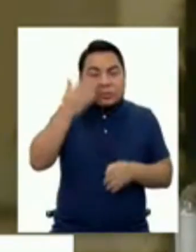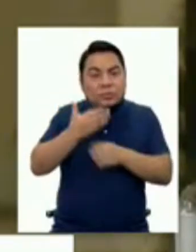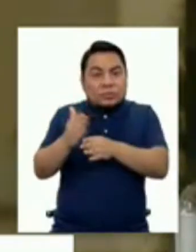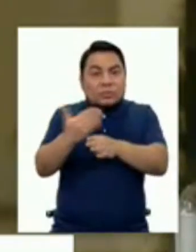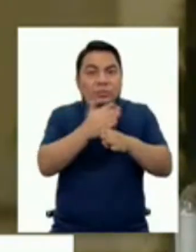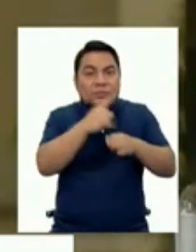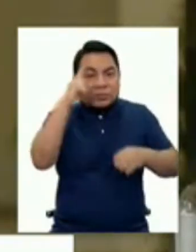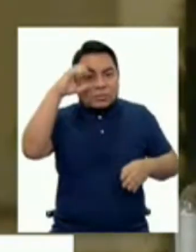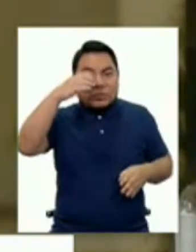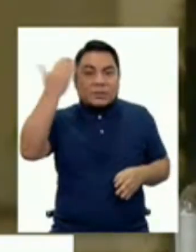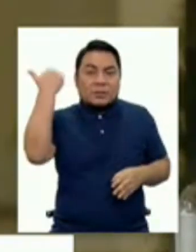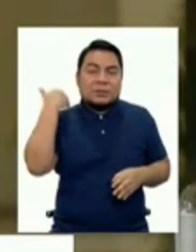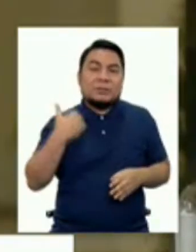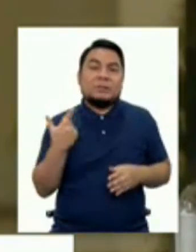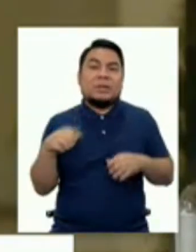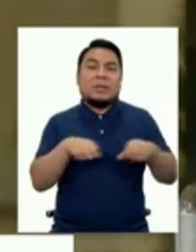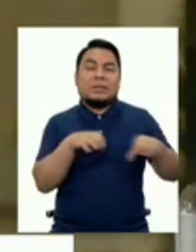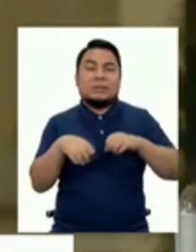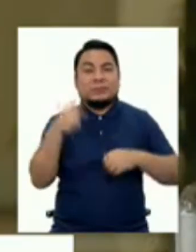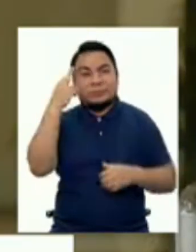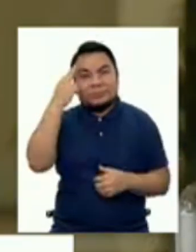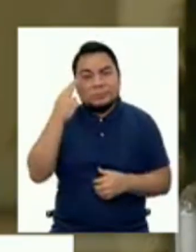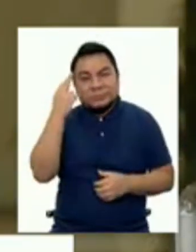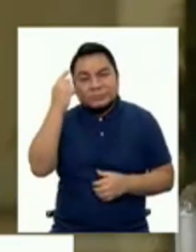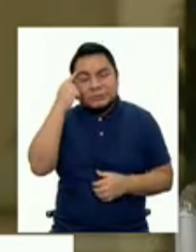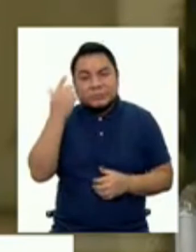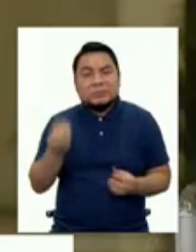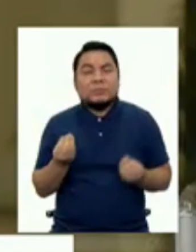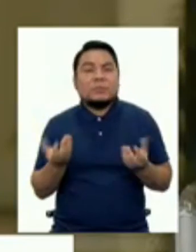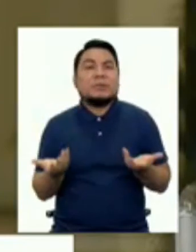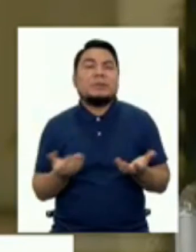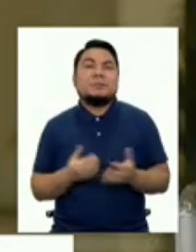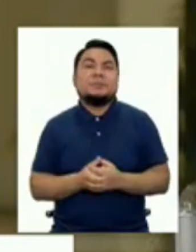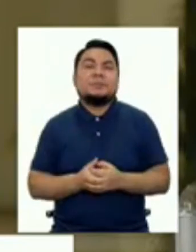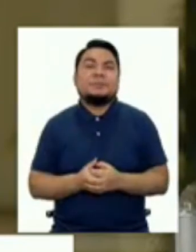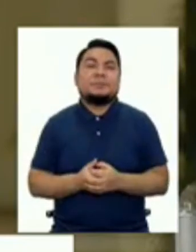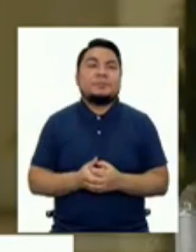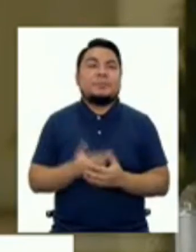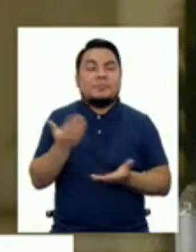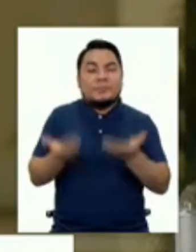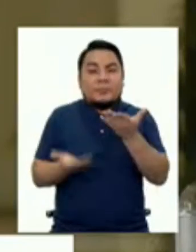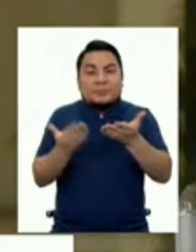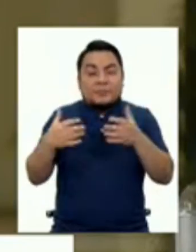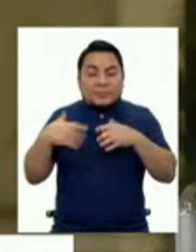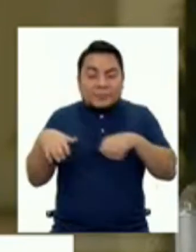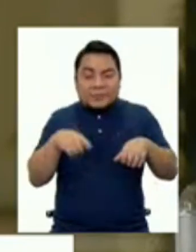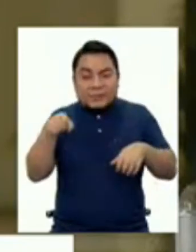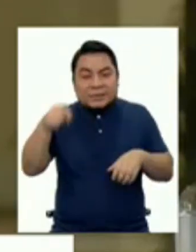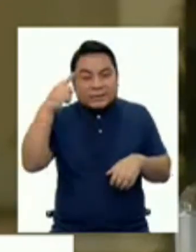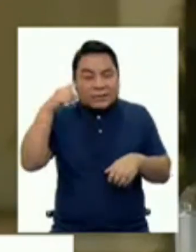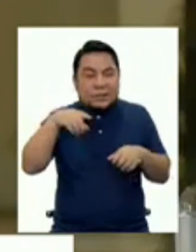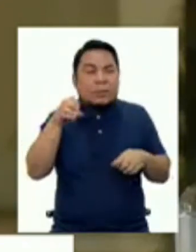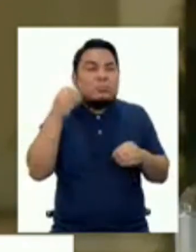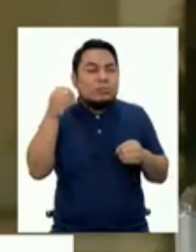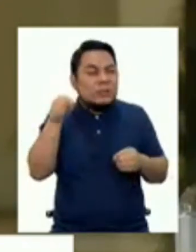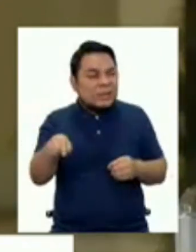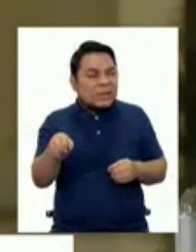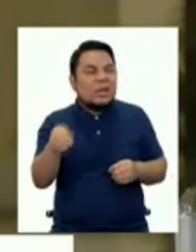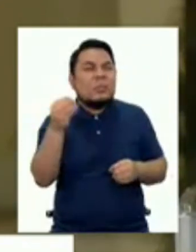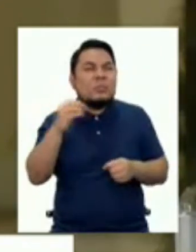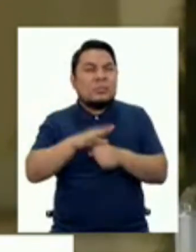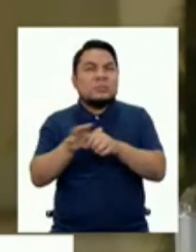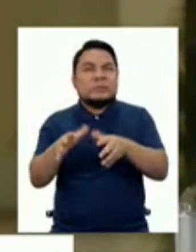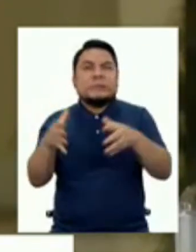compartíamos, ¿no? Y hacíamos reflexiones como que quizás habíamos llegado a esta situación